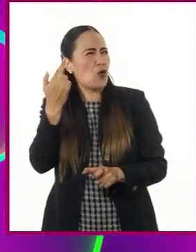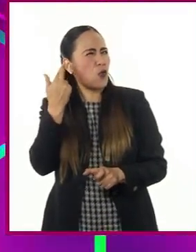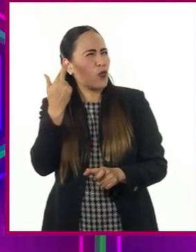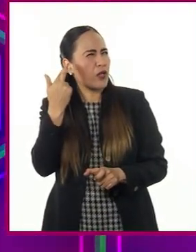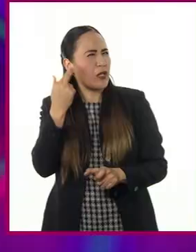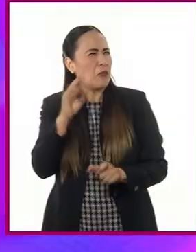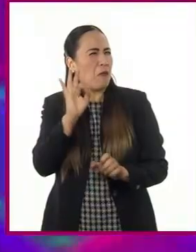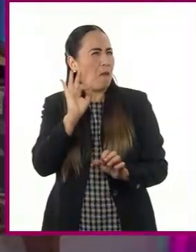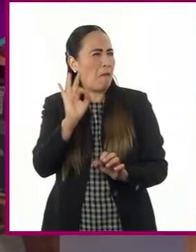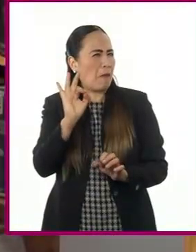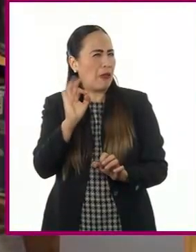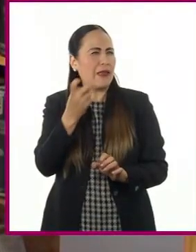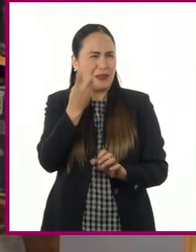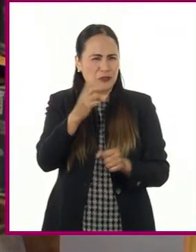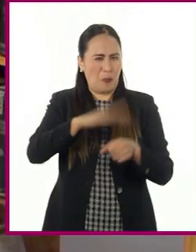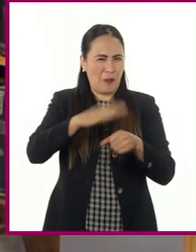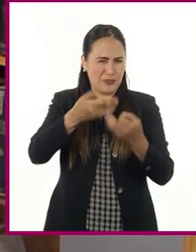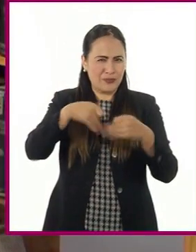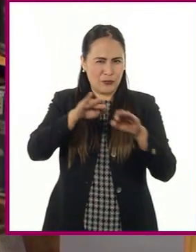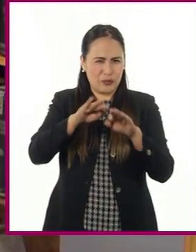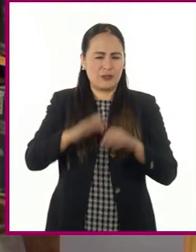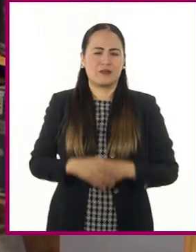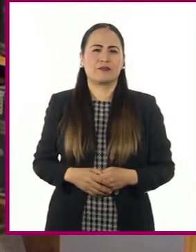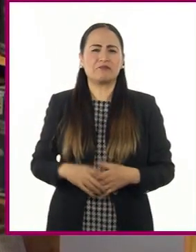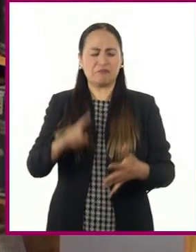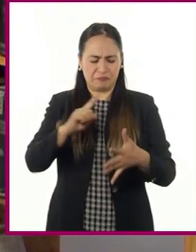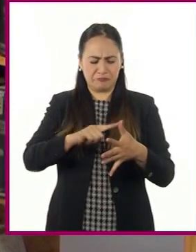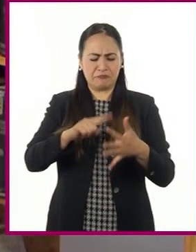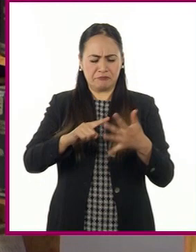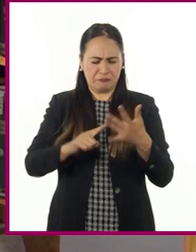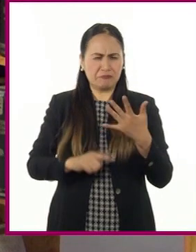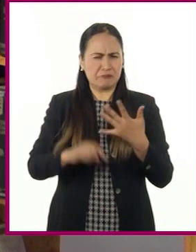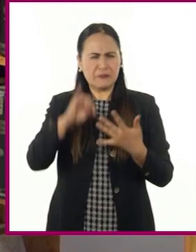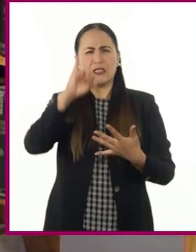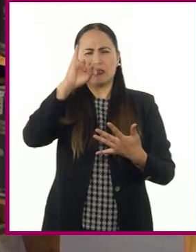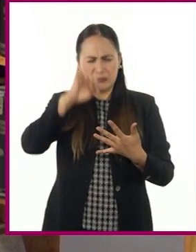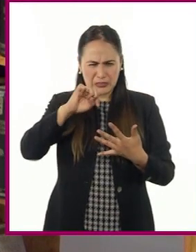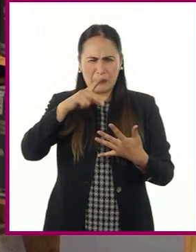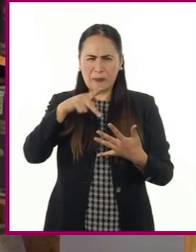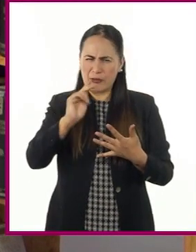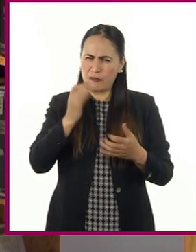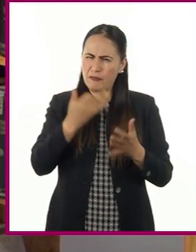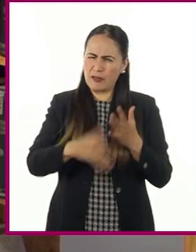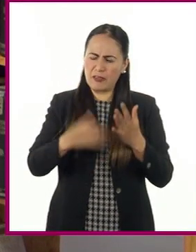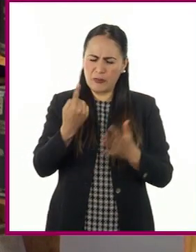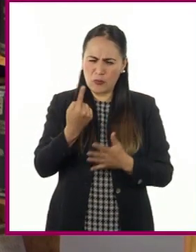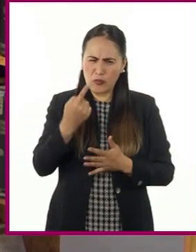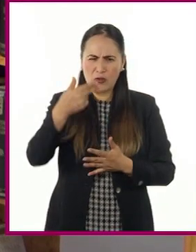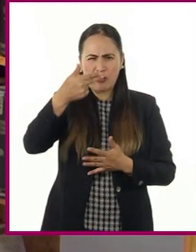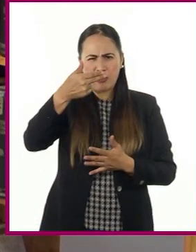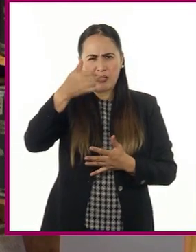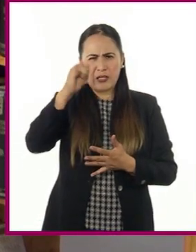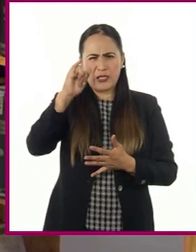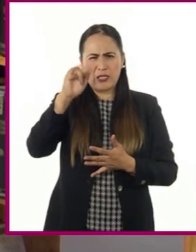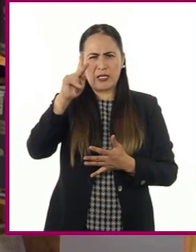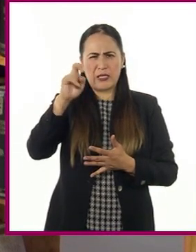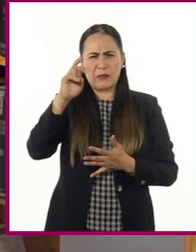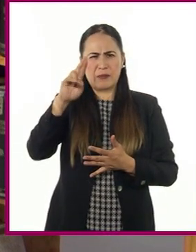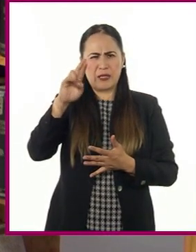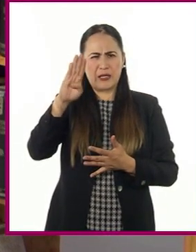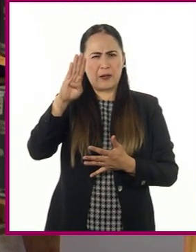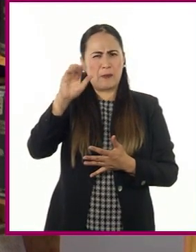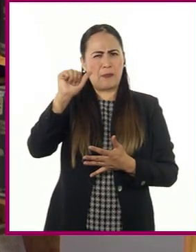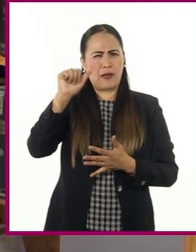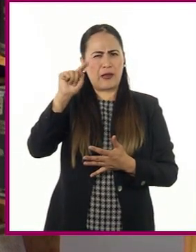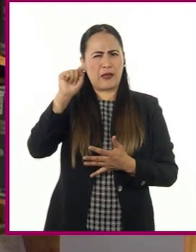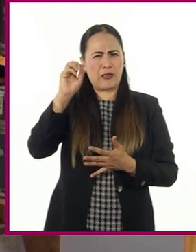palabras. Fíjese que ya había oído mencionar a todos menos a ese que dijo, ¿hiper qué?